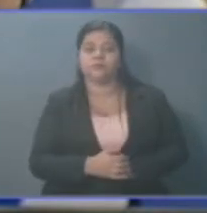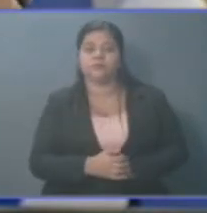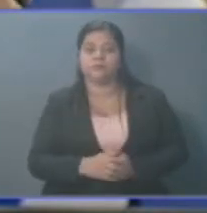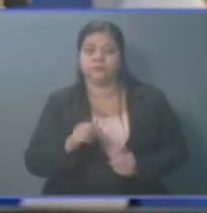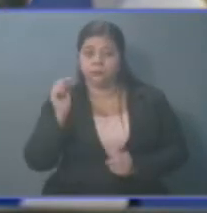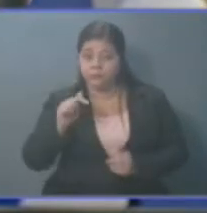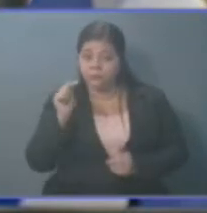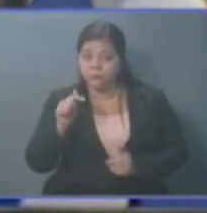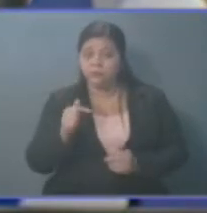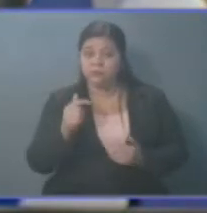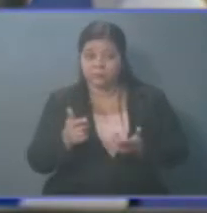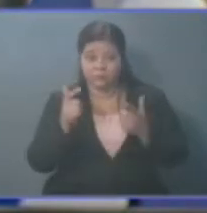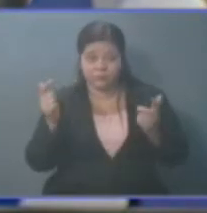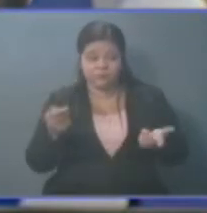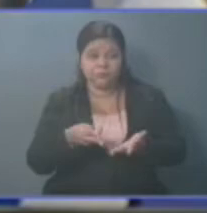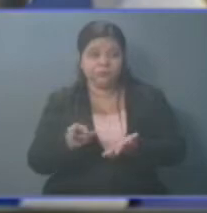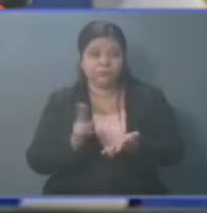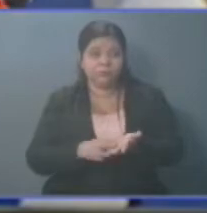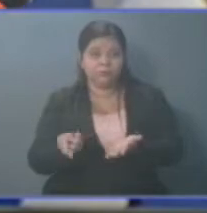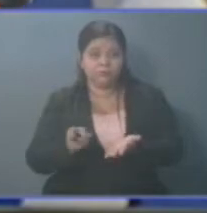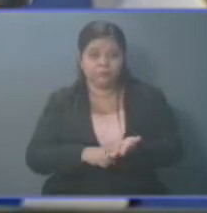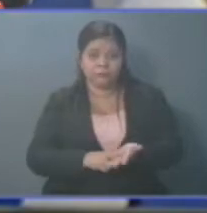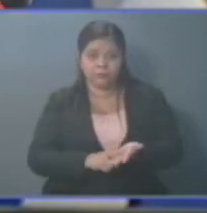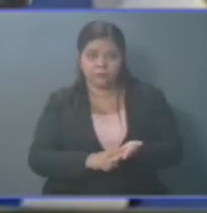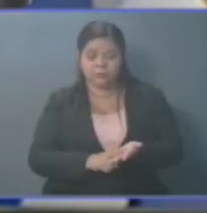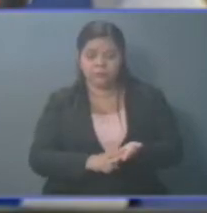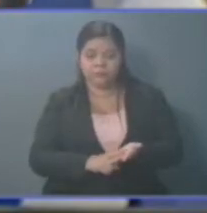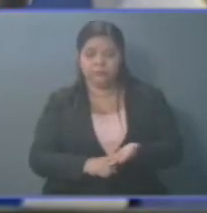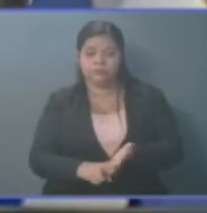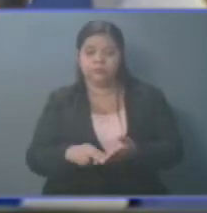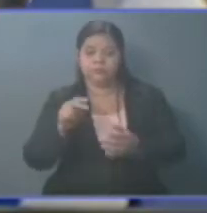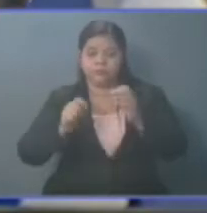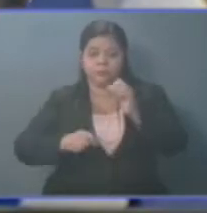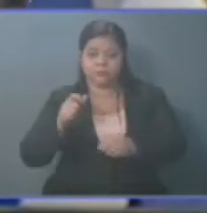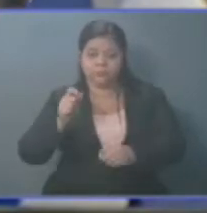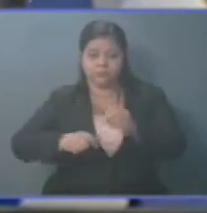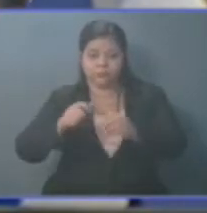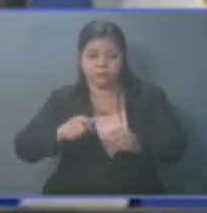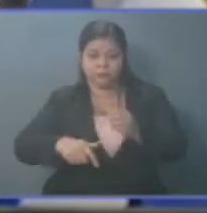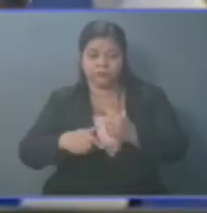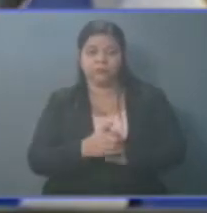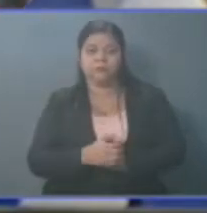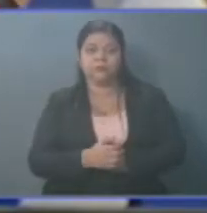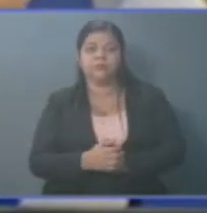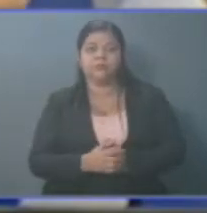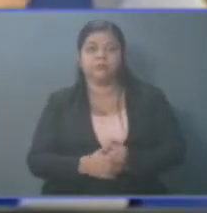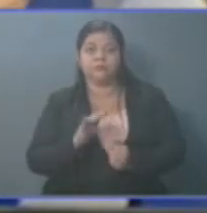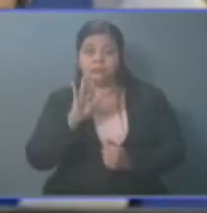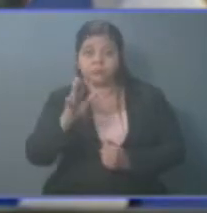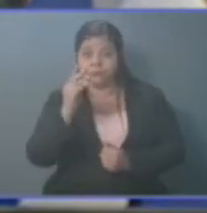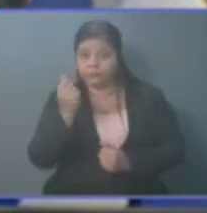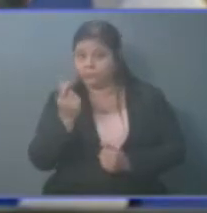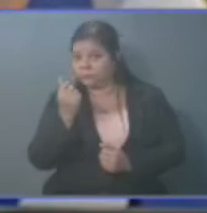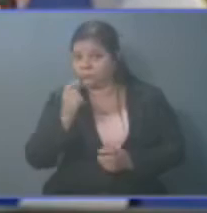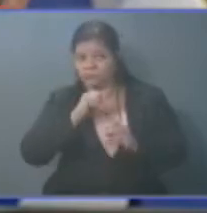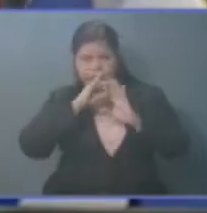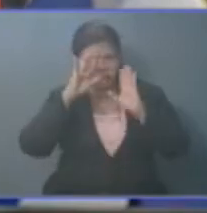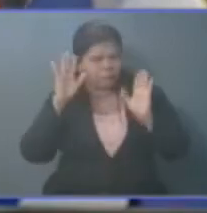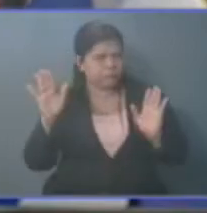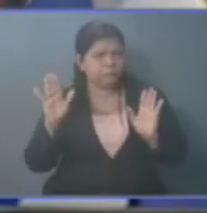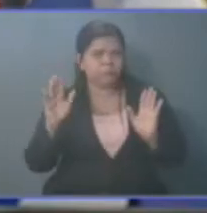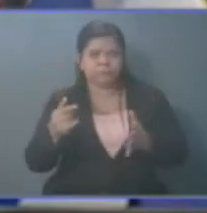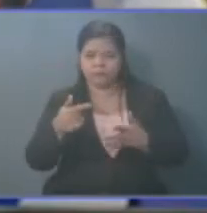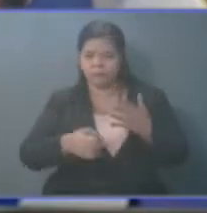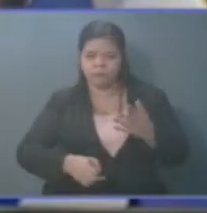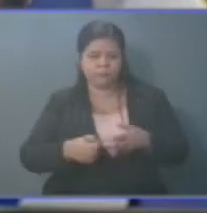Esas enormes contrataciones de agricultura, cuyos manejos son claramente fuera de la